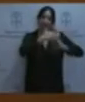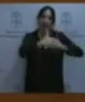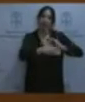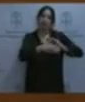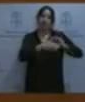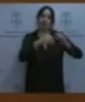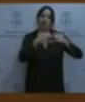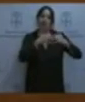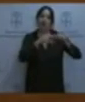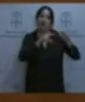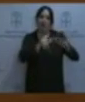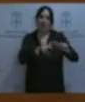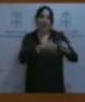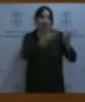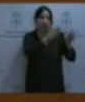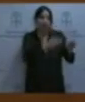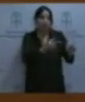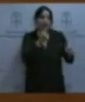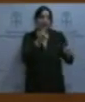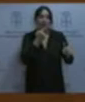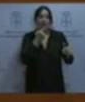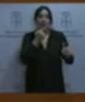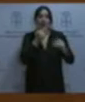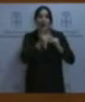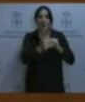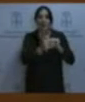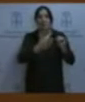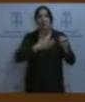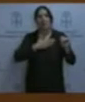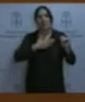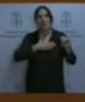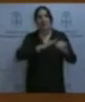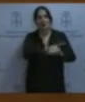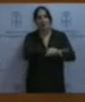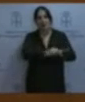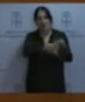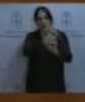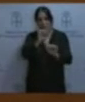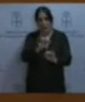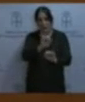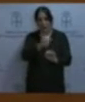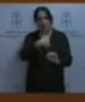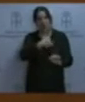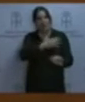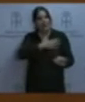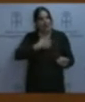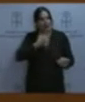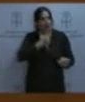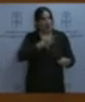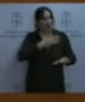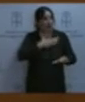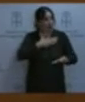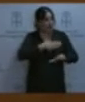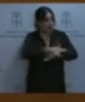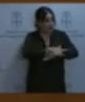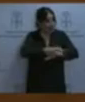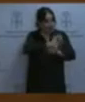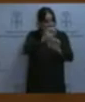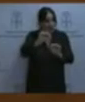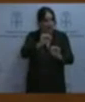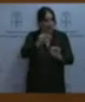Usted ha dicho que es propiedad del Ministerio de Defensa y me gustaría matizar que no es propiedad del Ministerio de Defensa, sino que